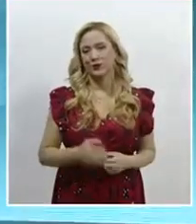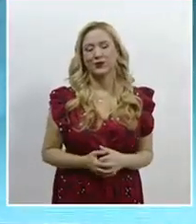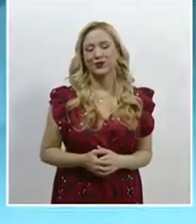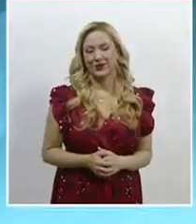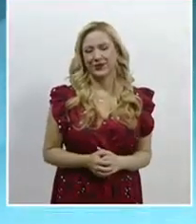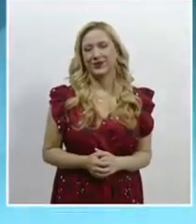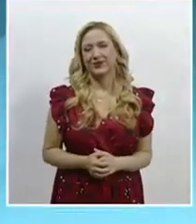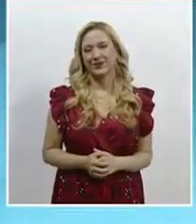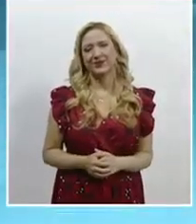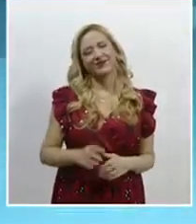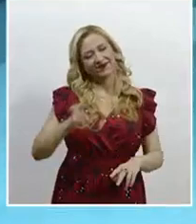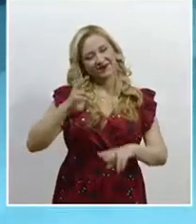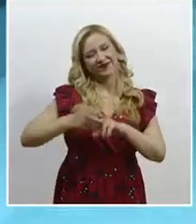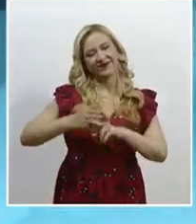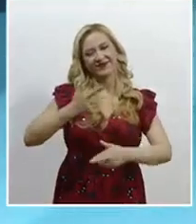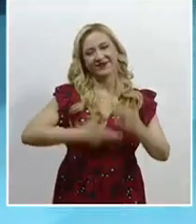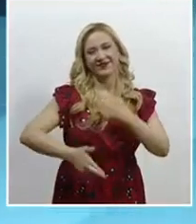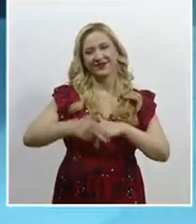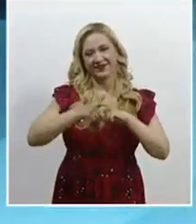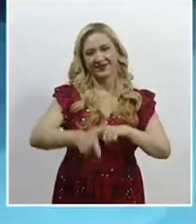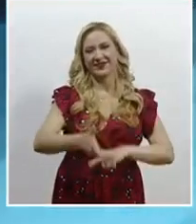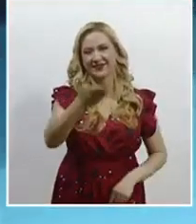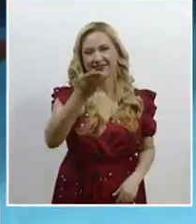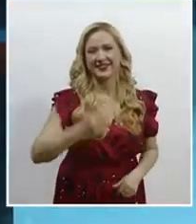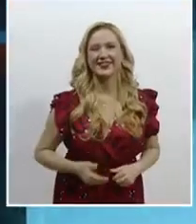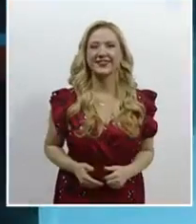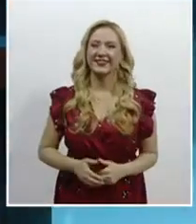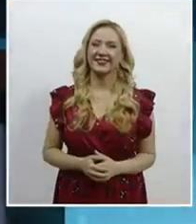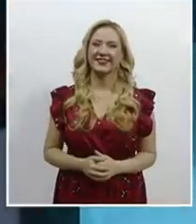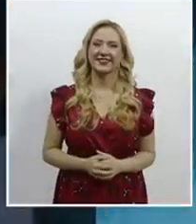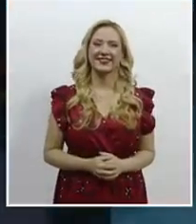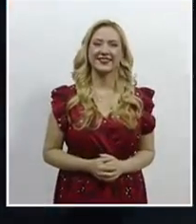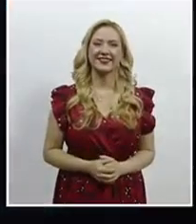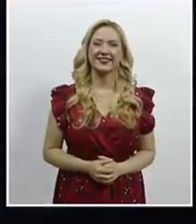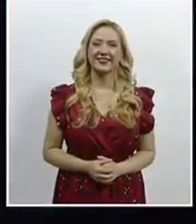Vamos a una pausa y continuamos con más.